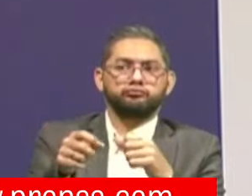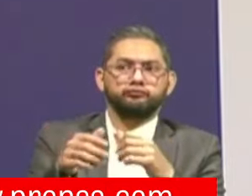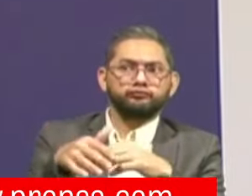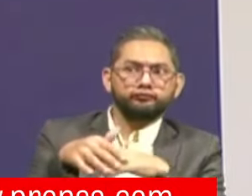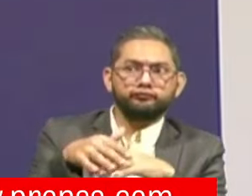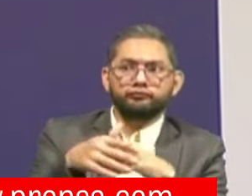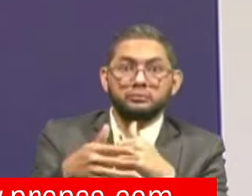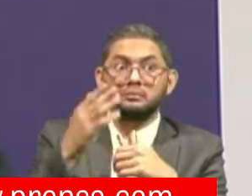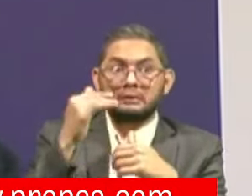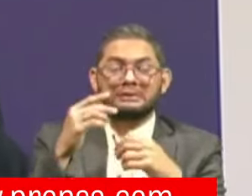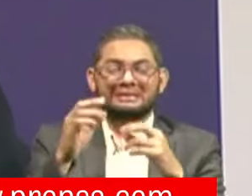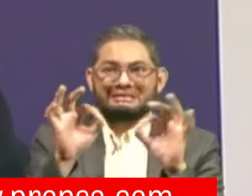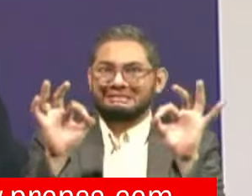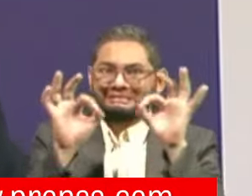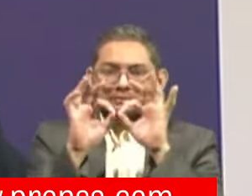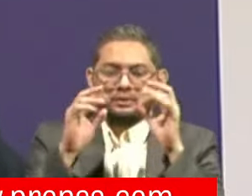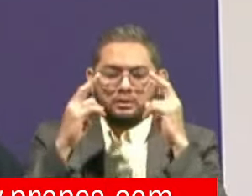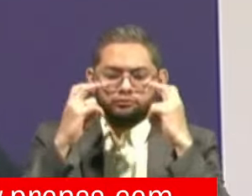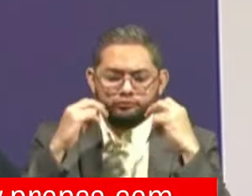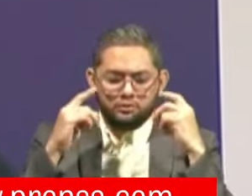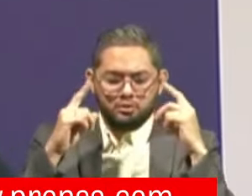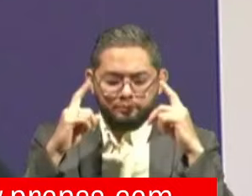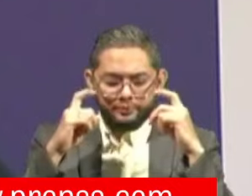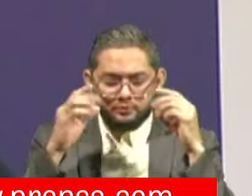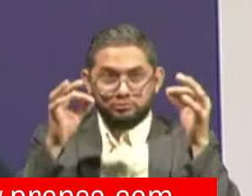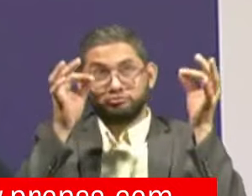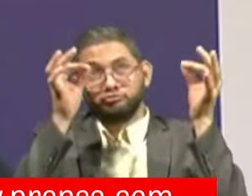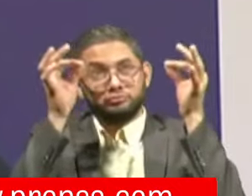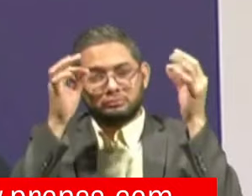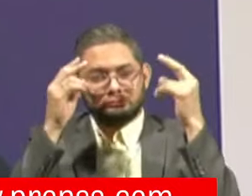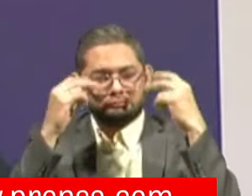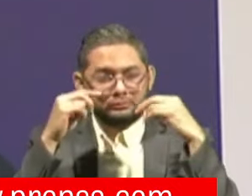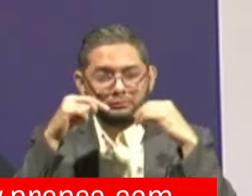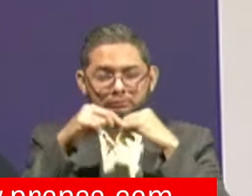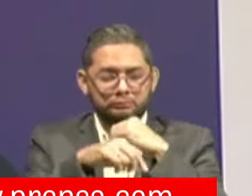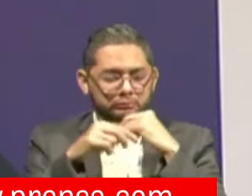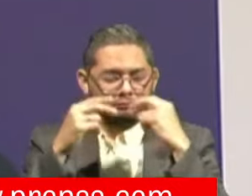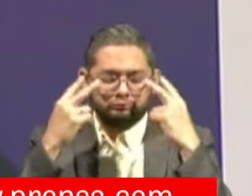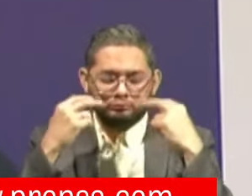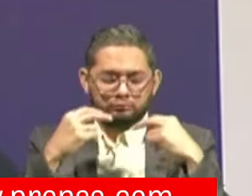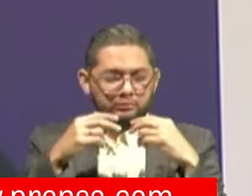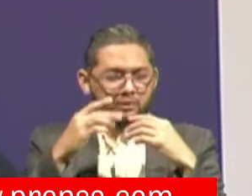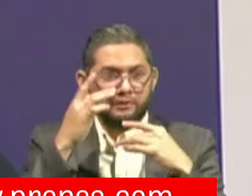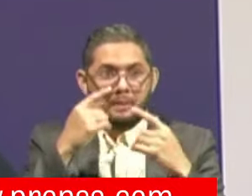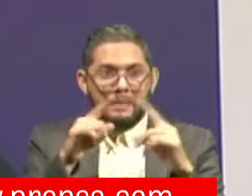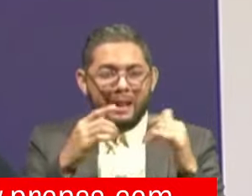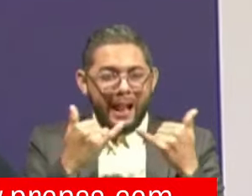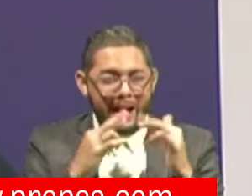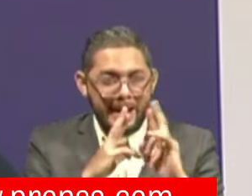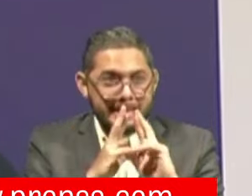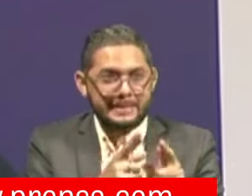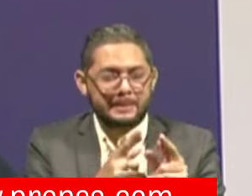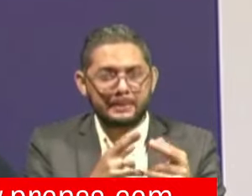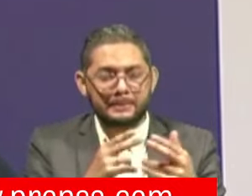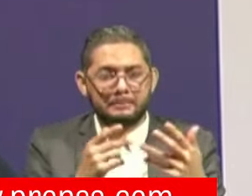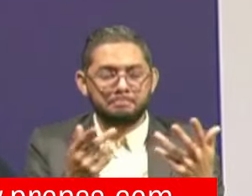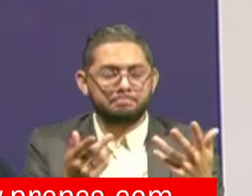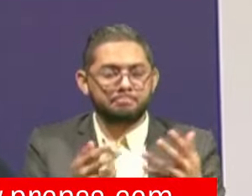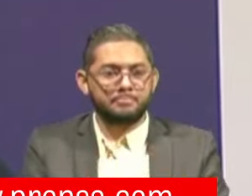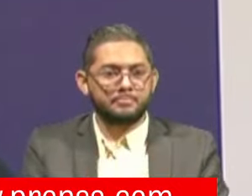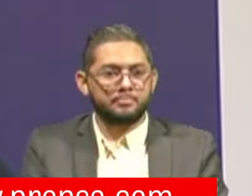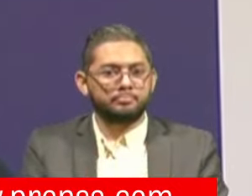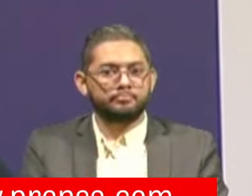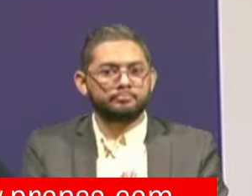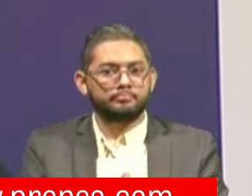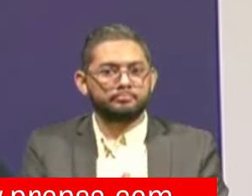todos los días. La radiología es vital para la cura de muchas cosas y muchas enfermedades que por ahí pasan. Pero no te puedo dar detalles sobre esto.